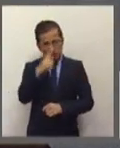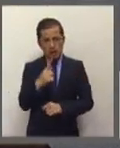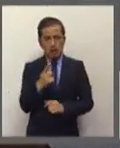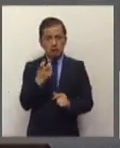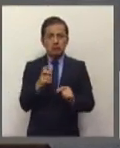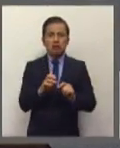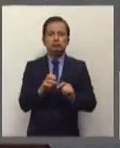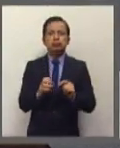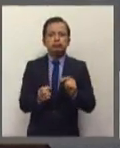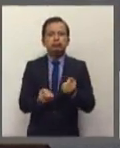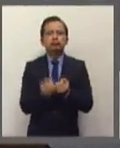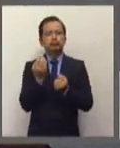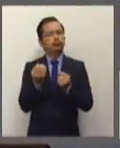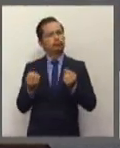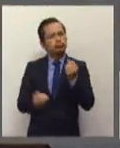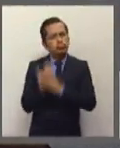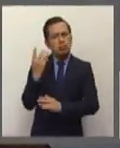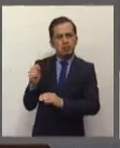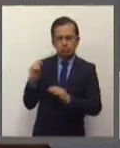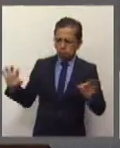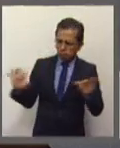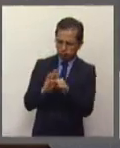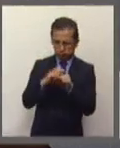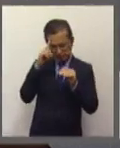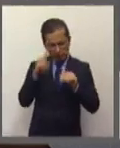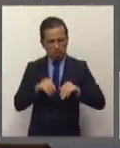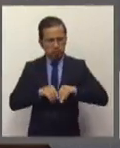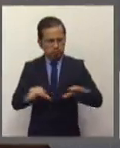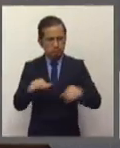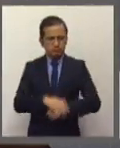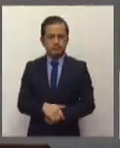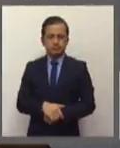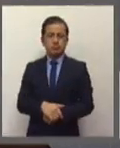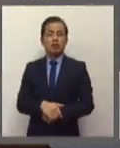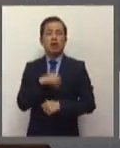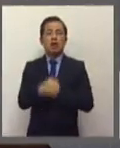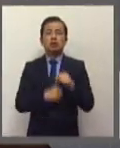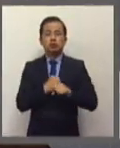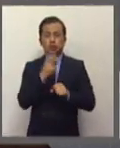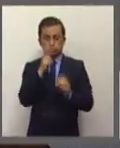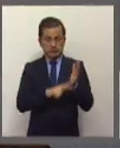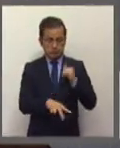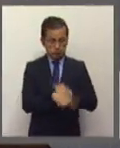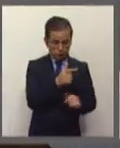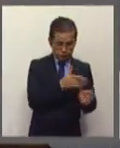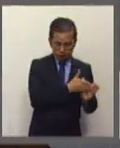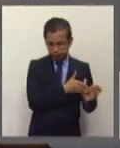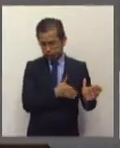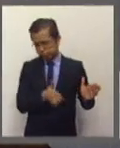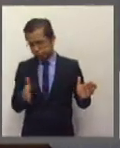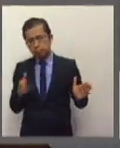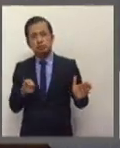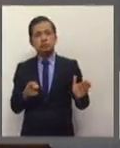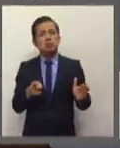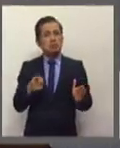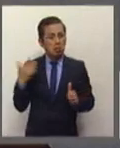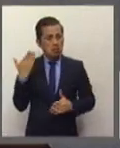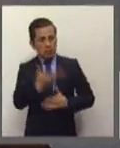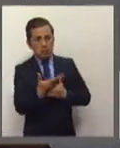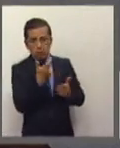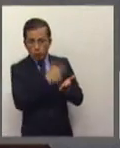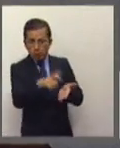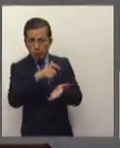retos tecnológicos. Desde 2012 a la fecha, la demanda de ejemplares impresos del Diario Oficial de la Federación ha